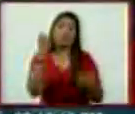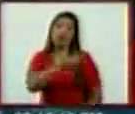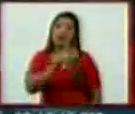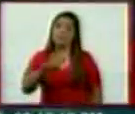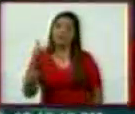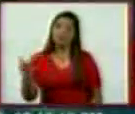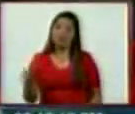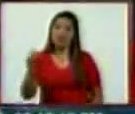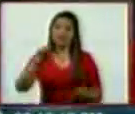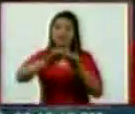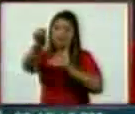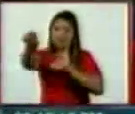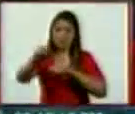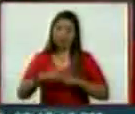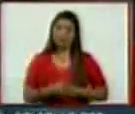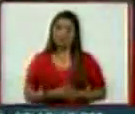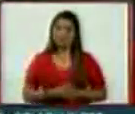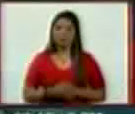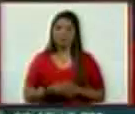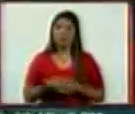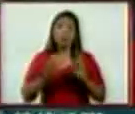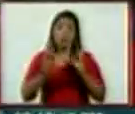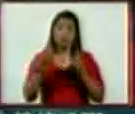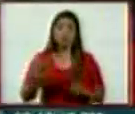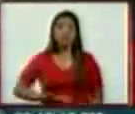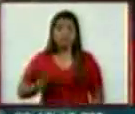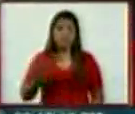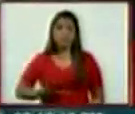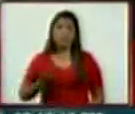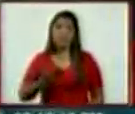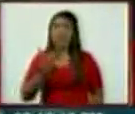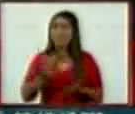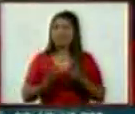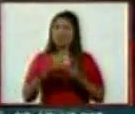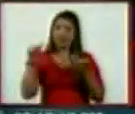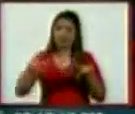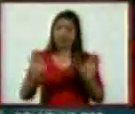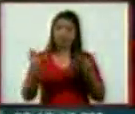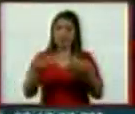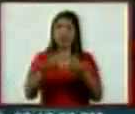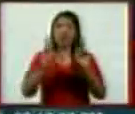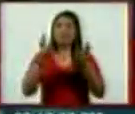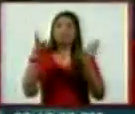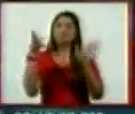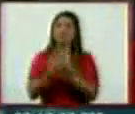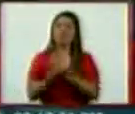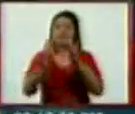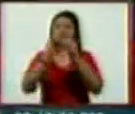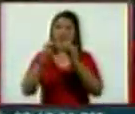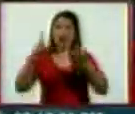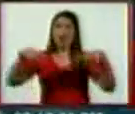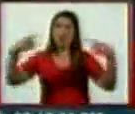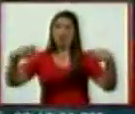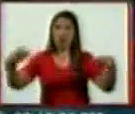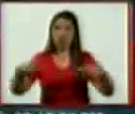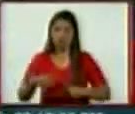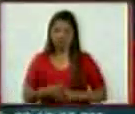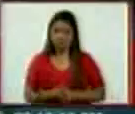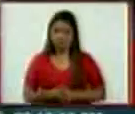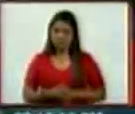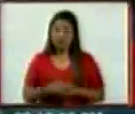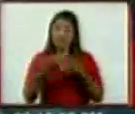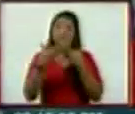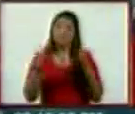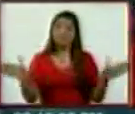San Cristóbal. Un tema importante que fue muy solicitado en la reunión, el tema de los repuestos y los cauchos. Se va a abrir